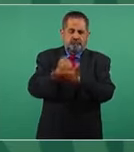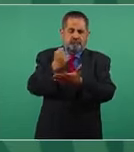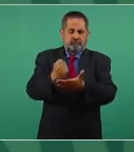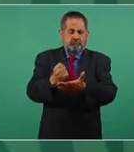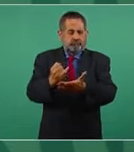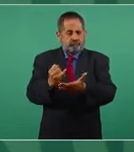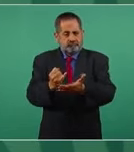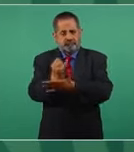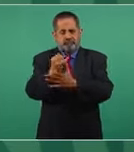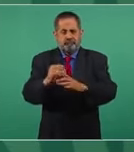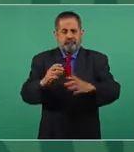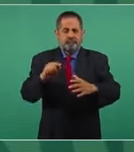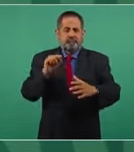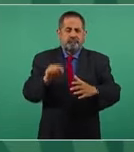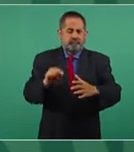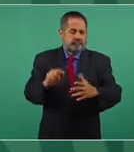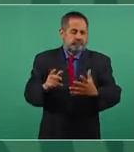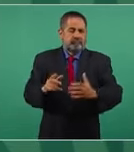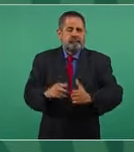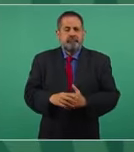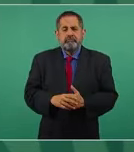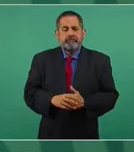decida